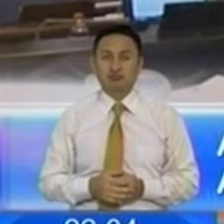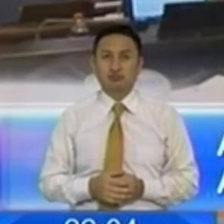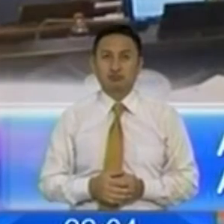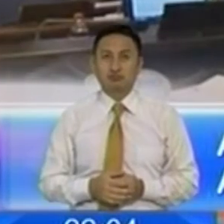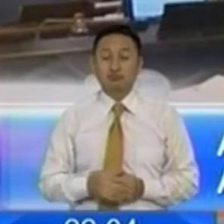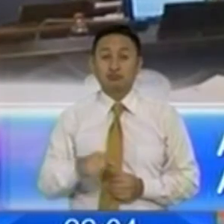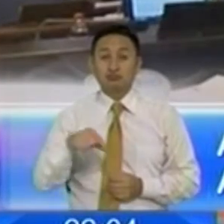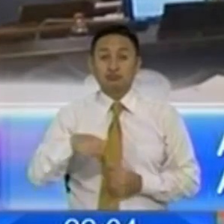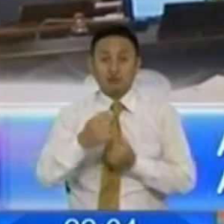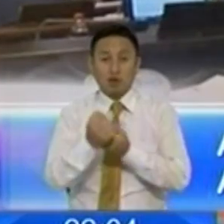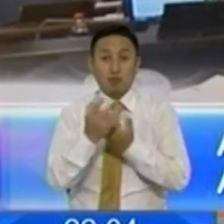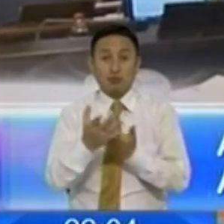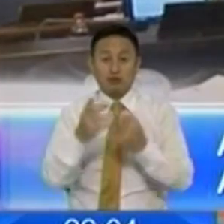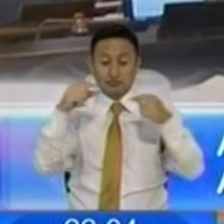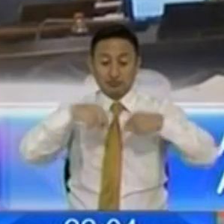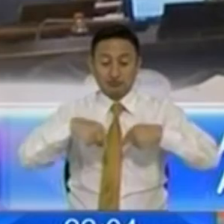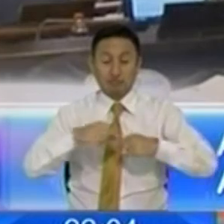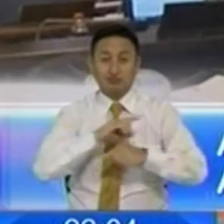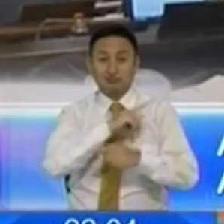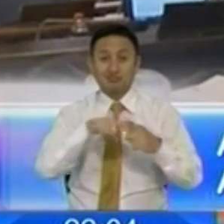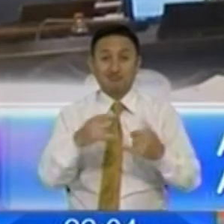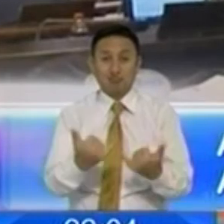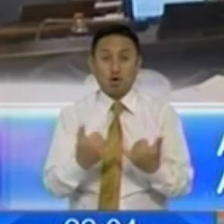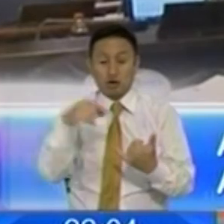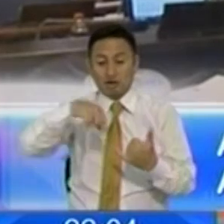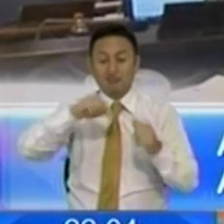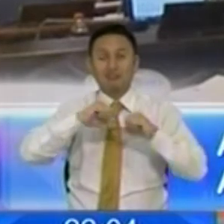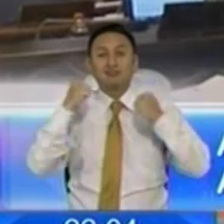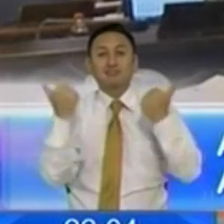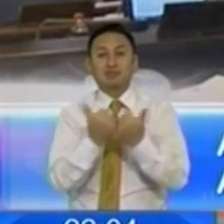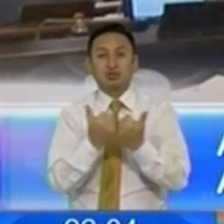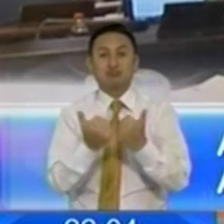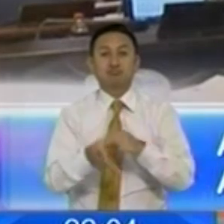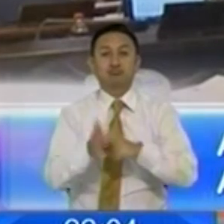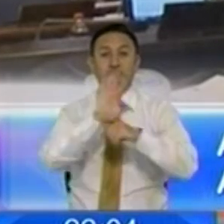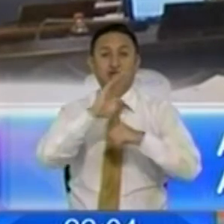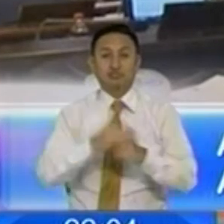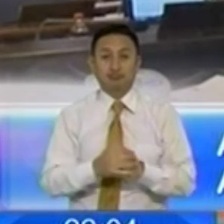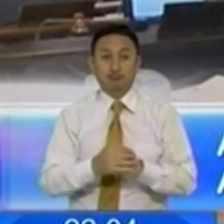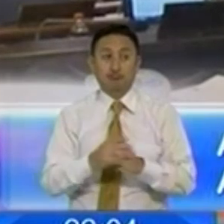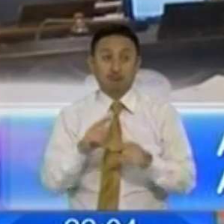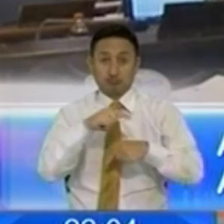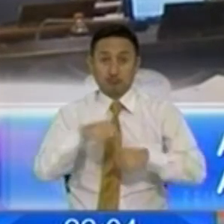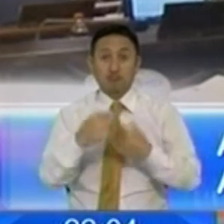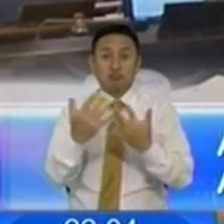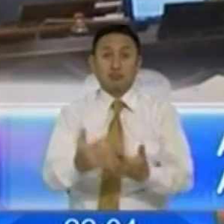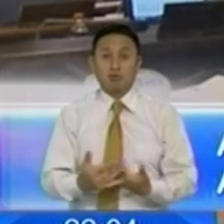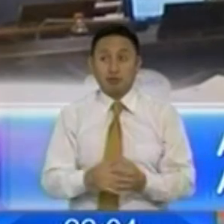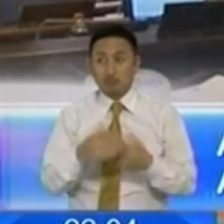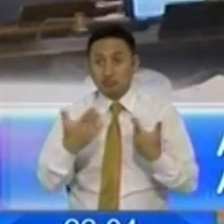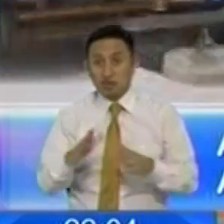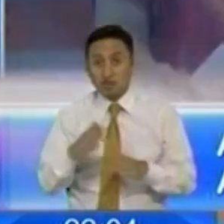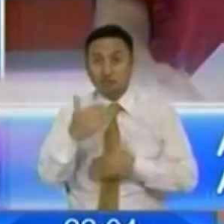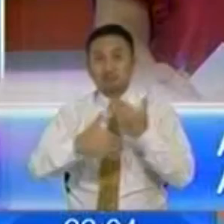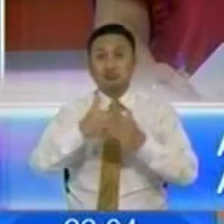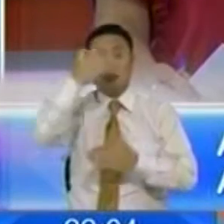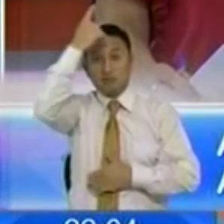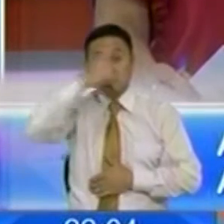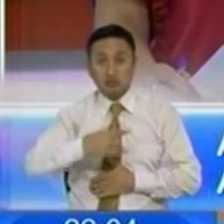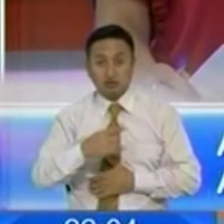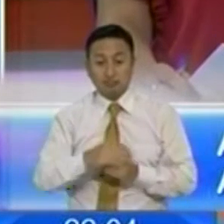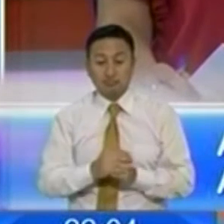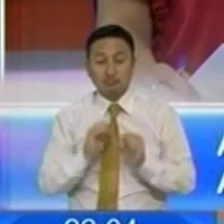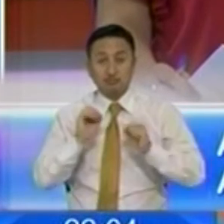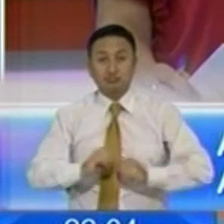Esta es la información que se genera hasta el momento en el Pleno de la Asamblea Nacional. Nosotros estamos esperando la decisión del Legislativo que se dará